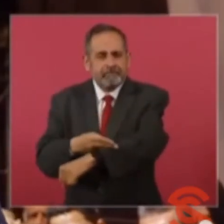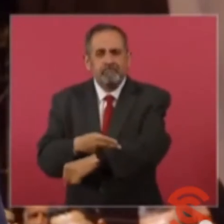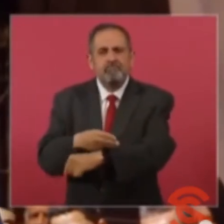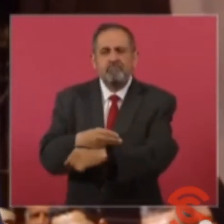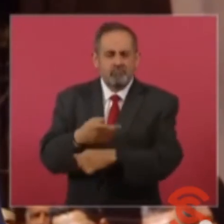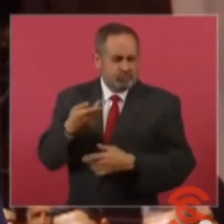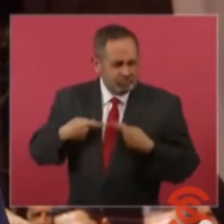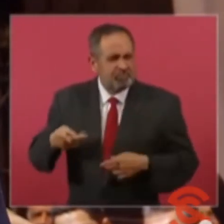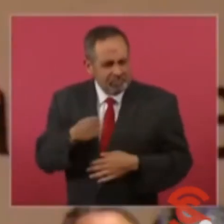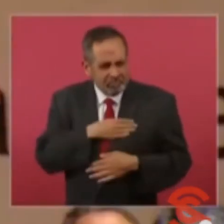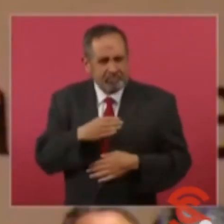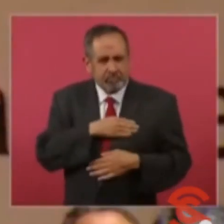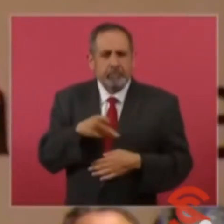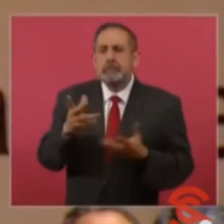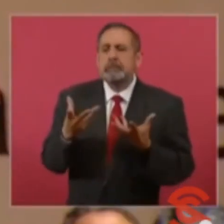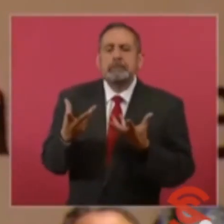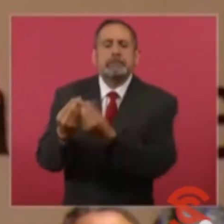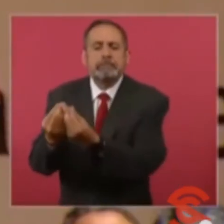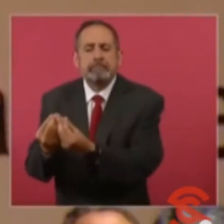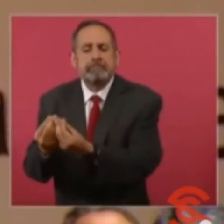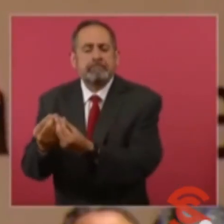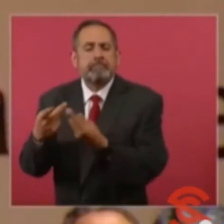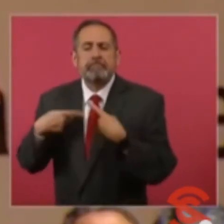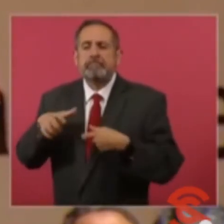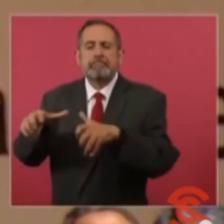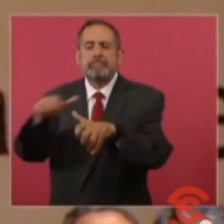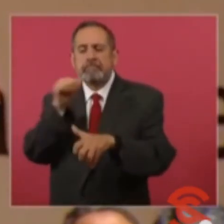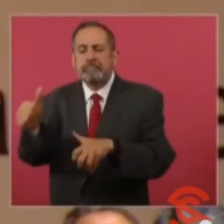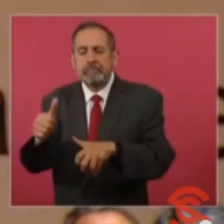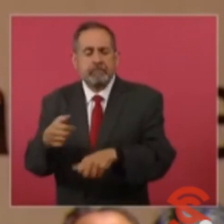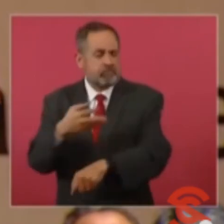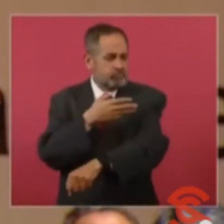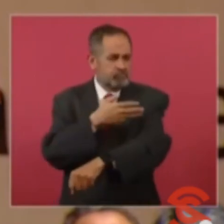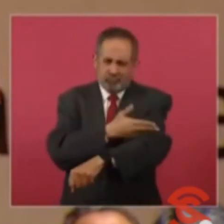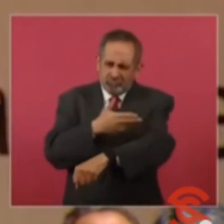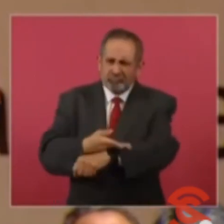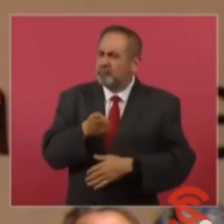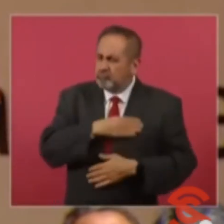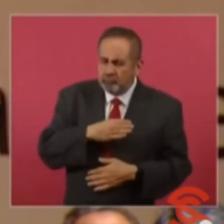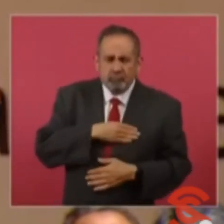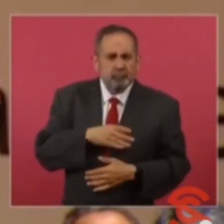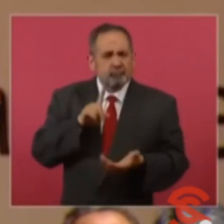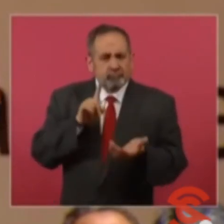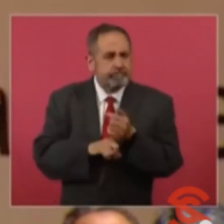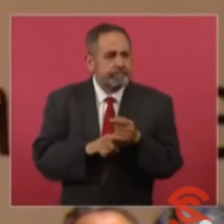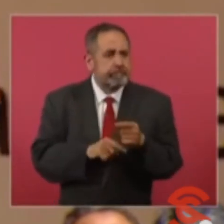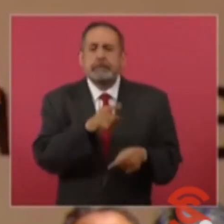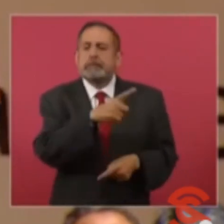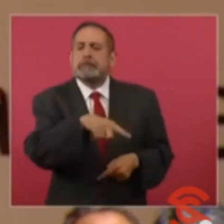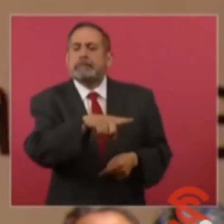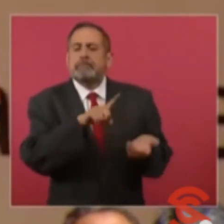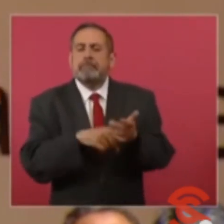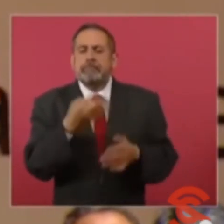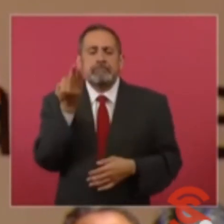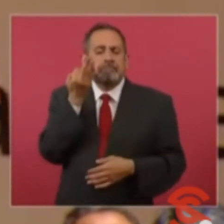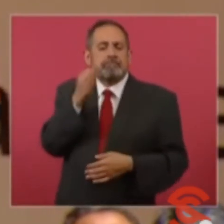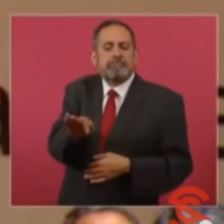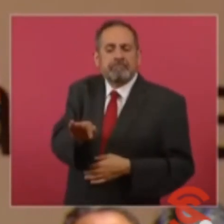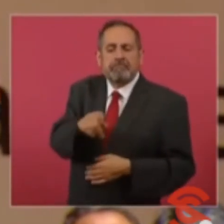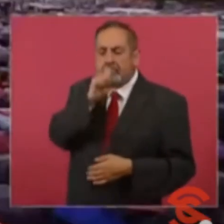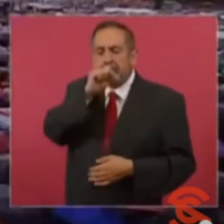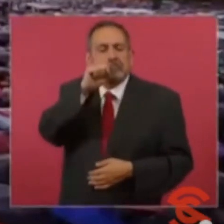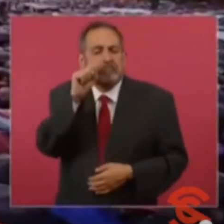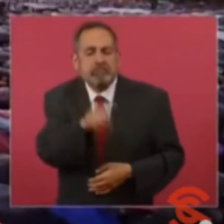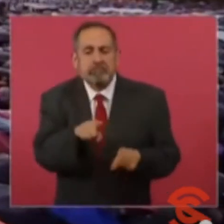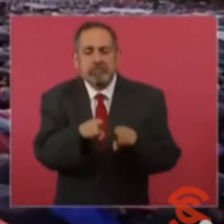un hombre bueno, el apóstol de la democracia, víctima de la traición de sus